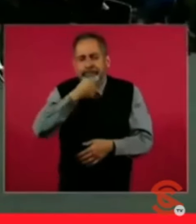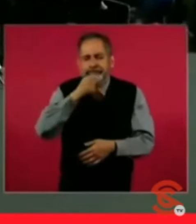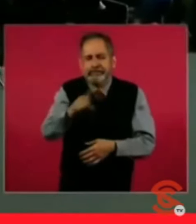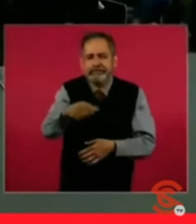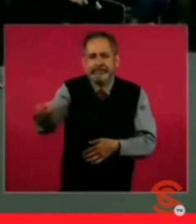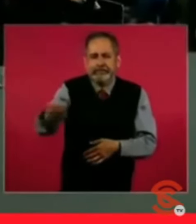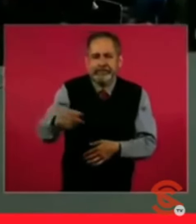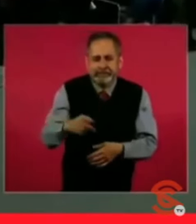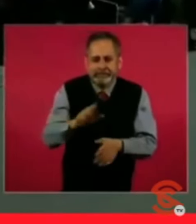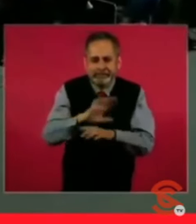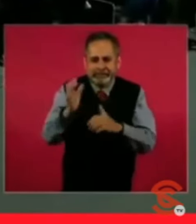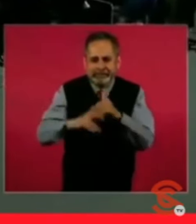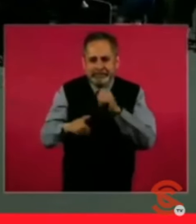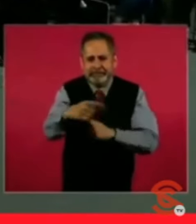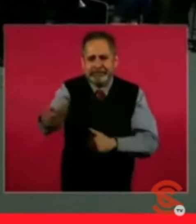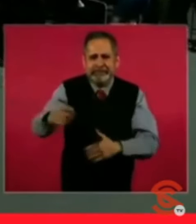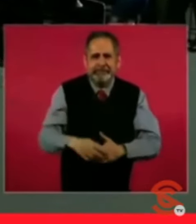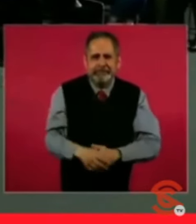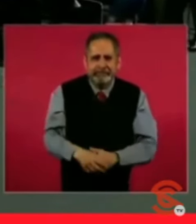bravo, Reina ID.